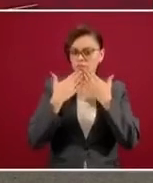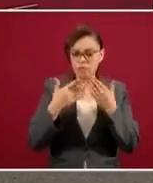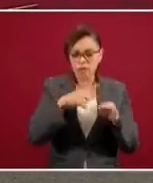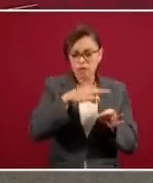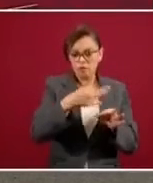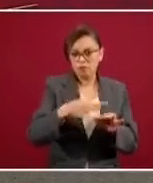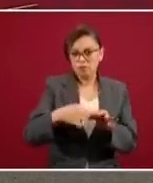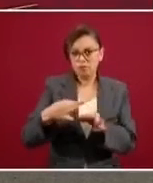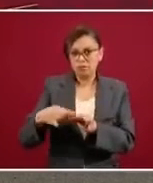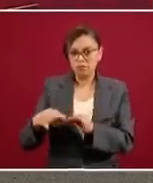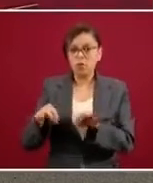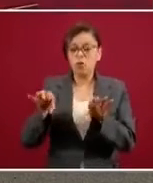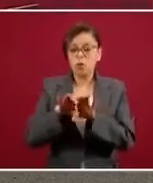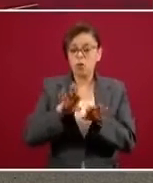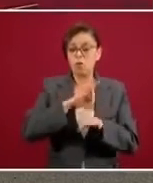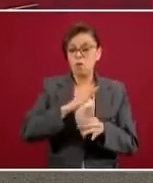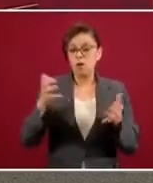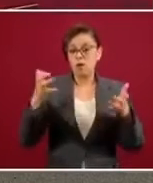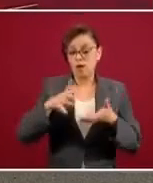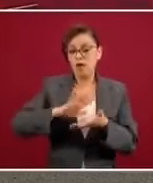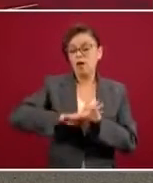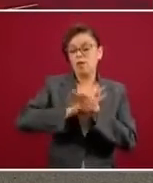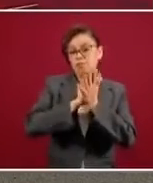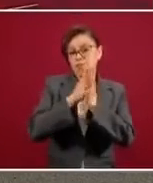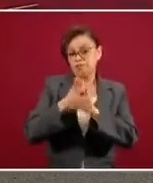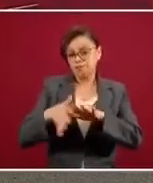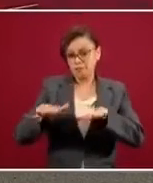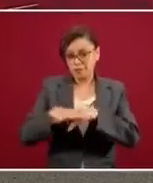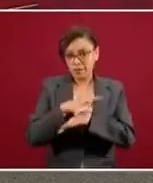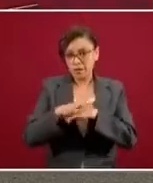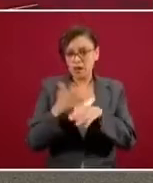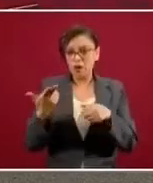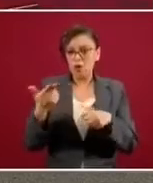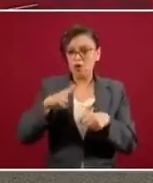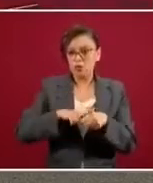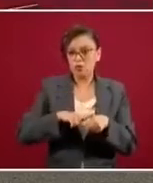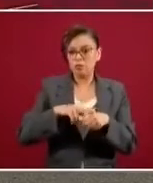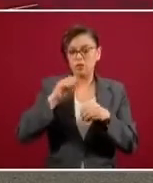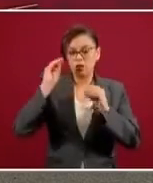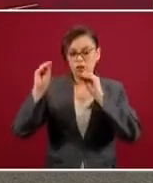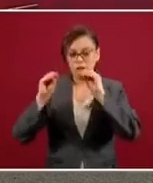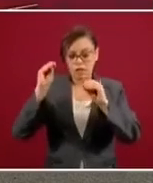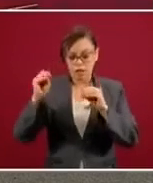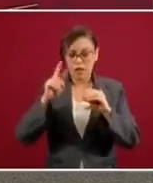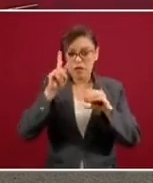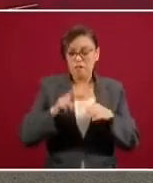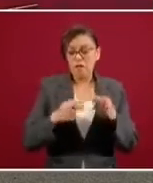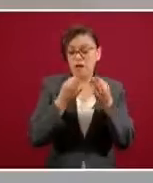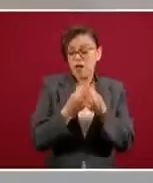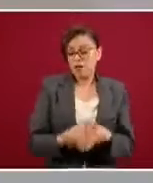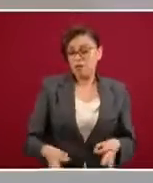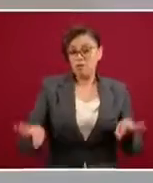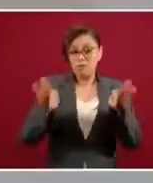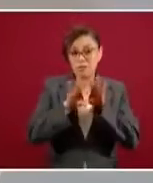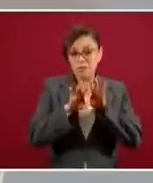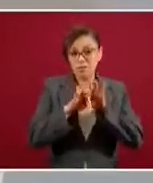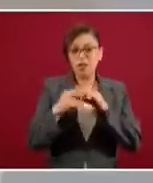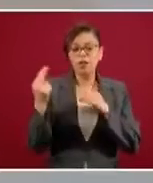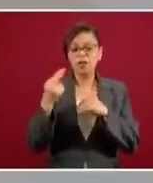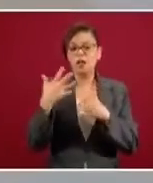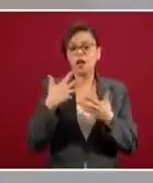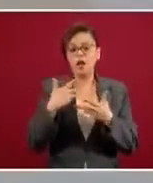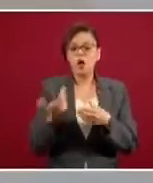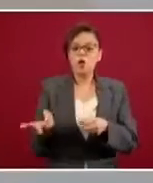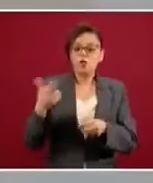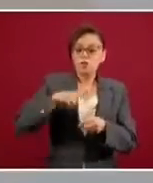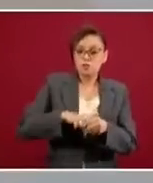los criterios para reconvertir un hospital. Uno de los criterios importantísimos es que haya hospitales COVID y hospitales